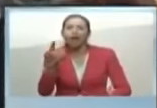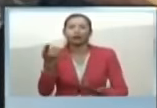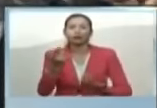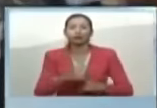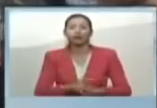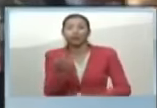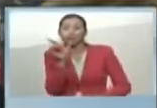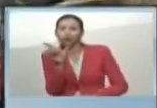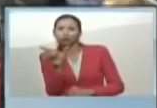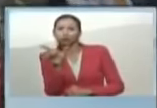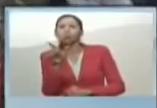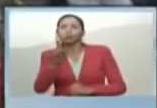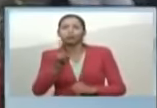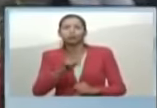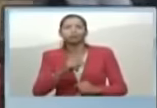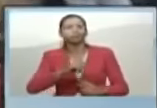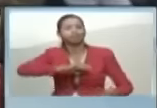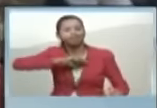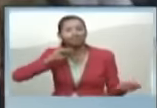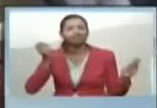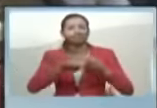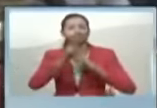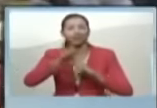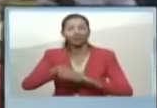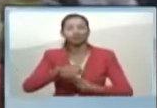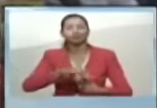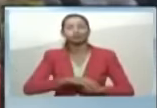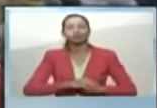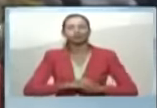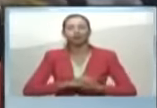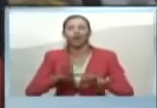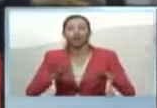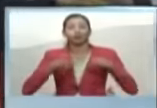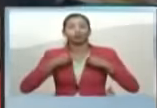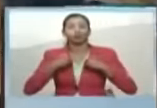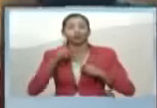debe reestructurarse como vanguardia y asumir...